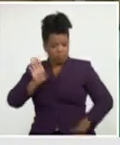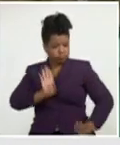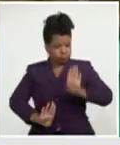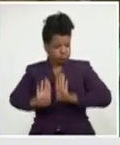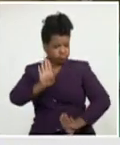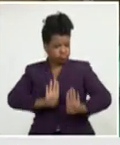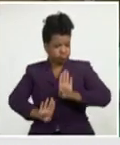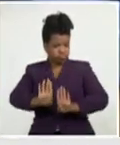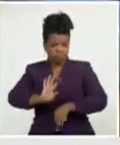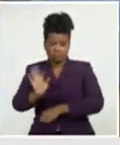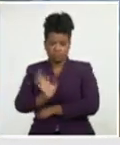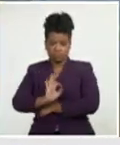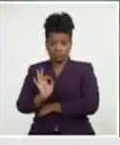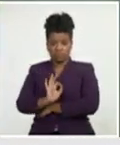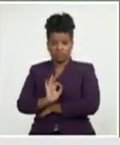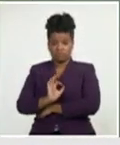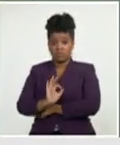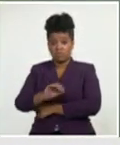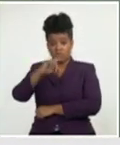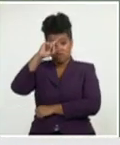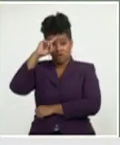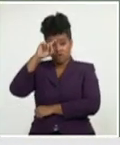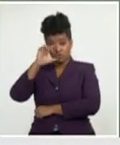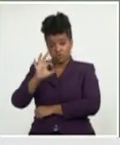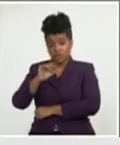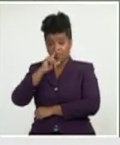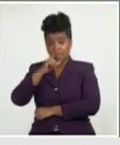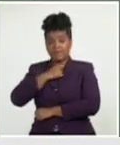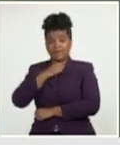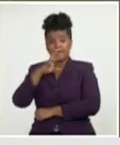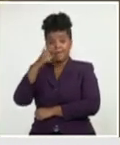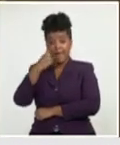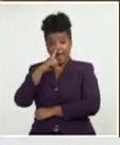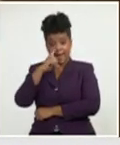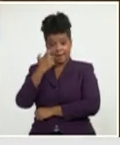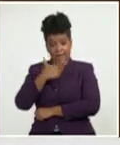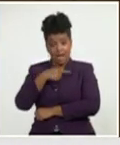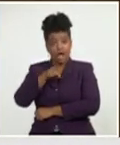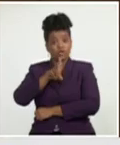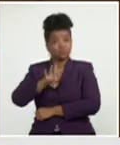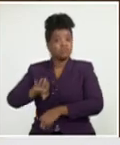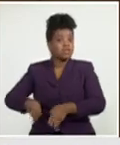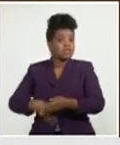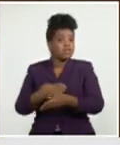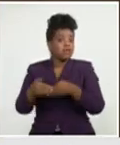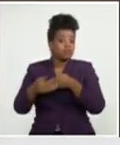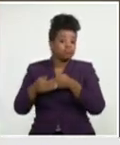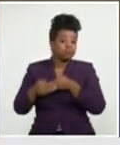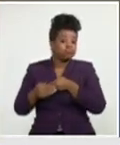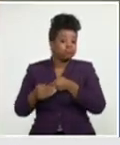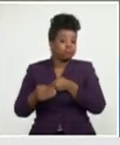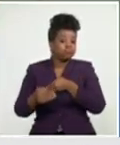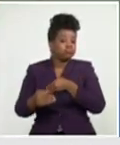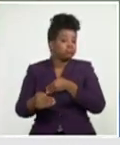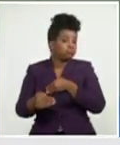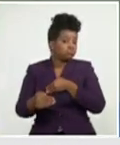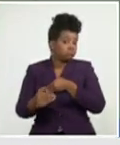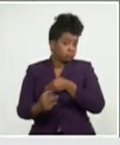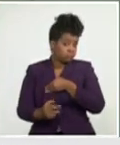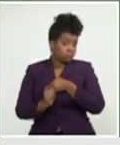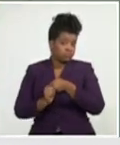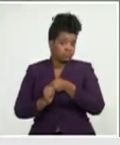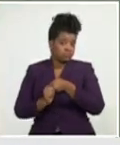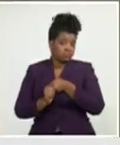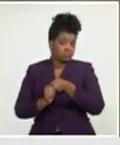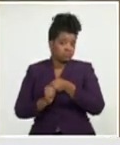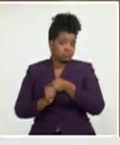caso de Soberana 2 es 14 días después de la segunda dosis. Y por tanto, mientras está en un periodo de tiempo previo a recibir